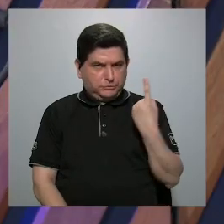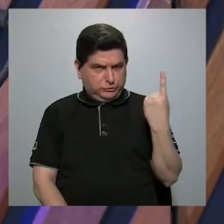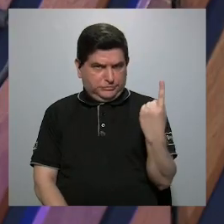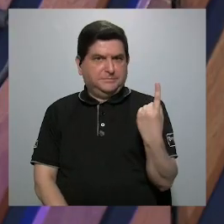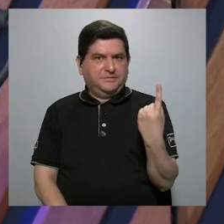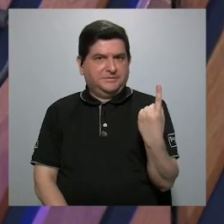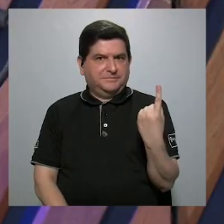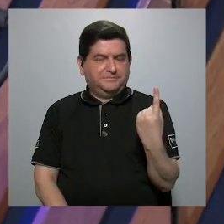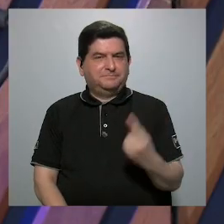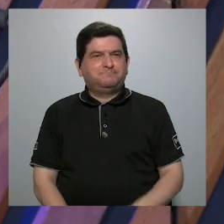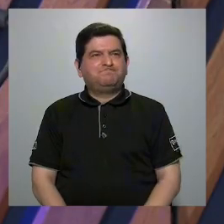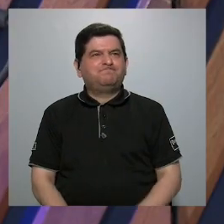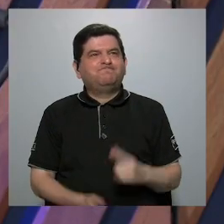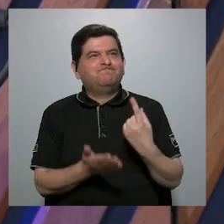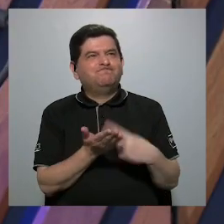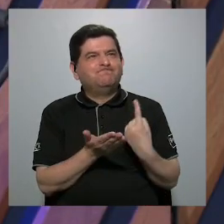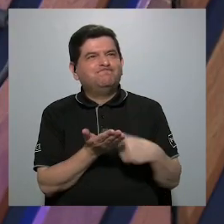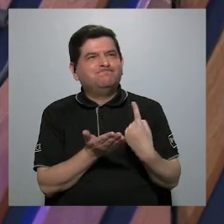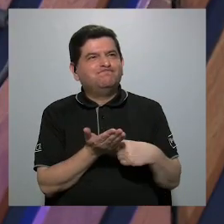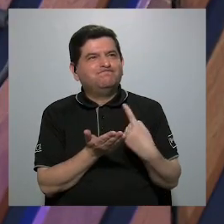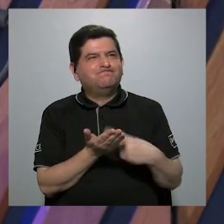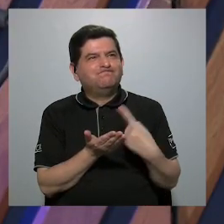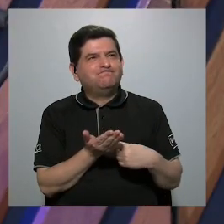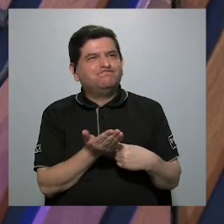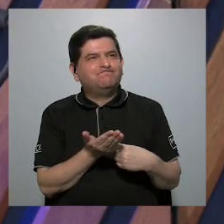Siempre el discutir